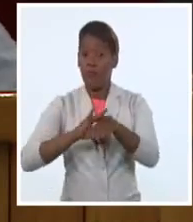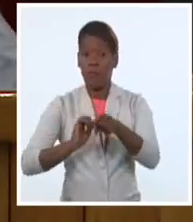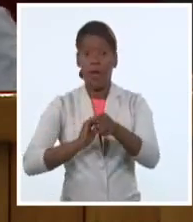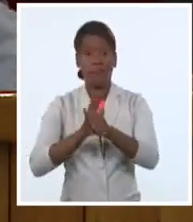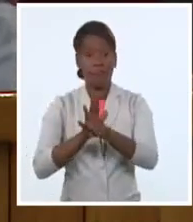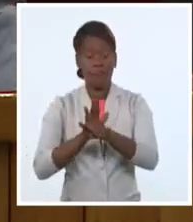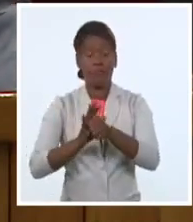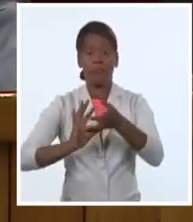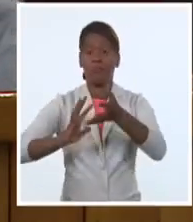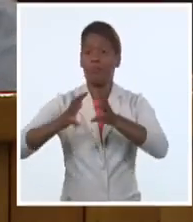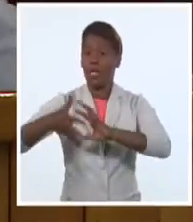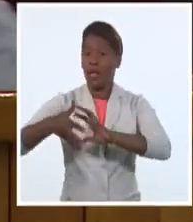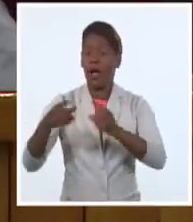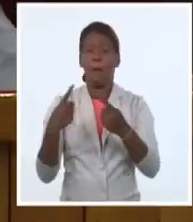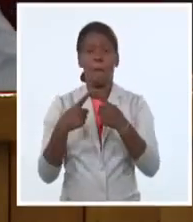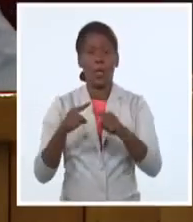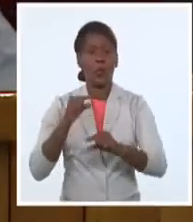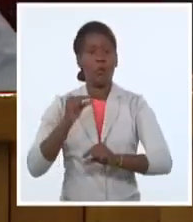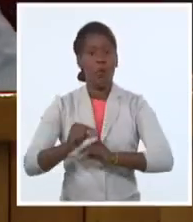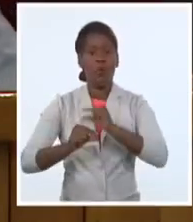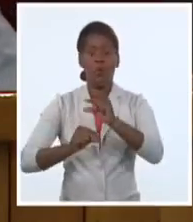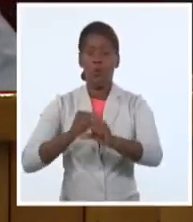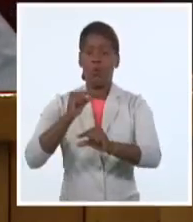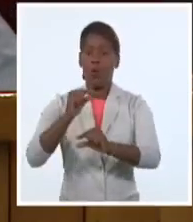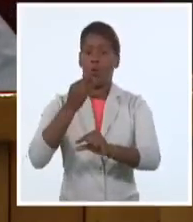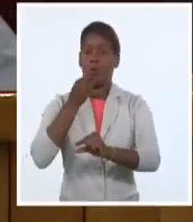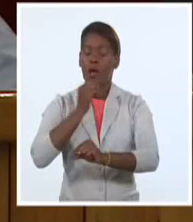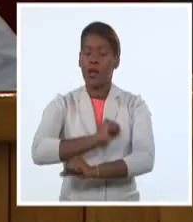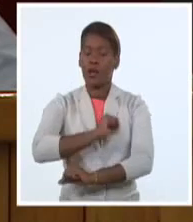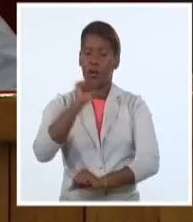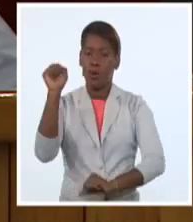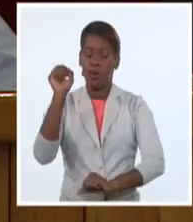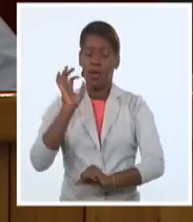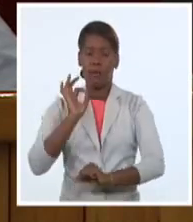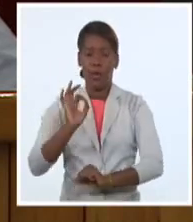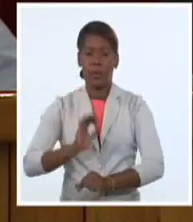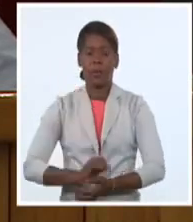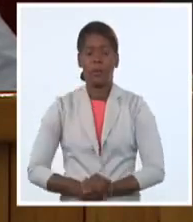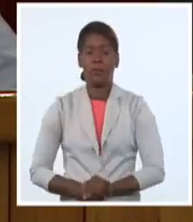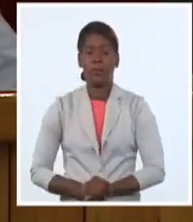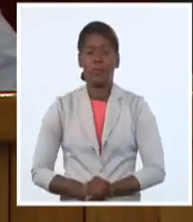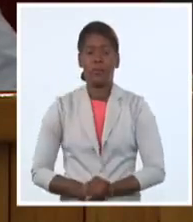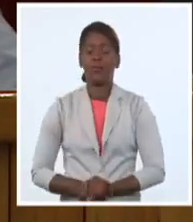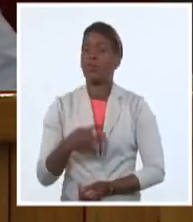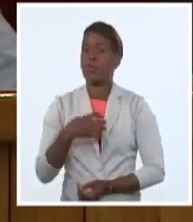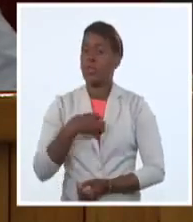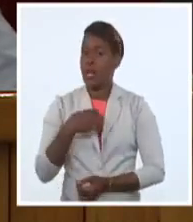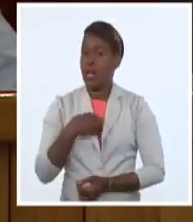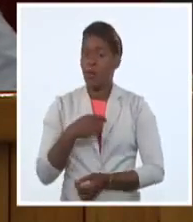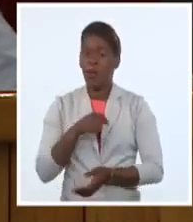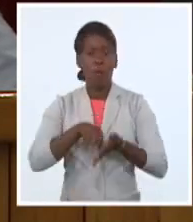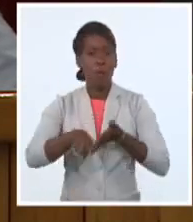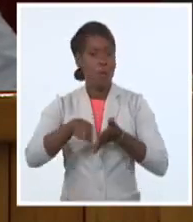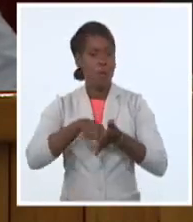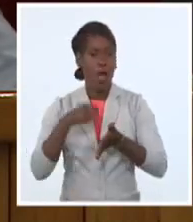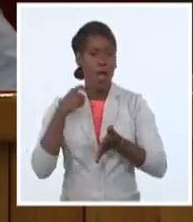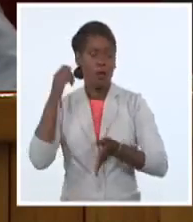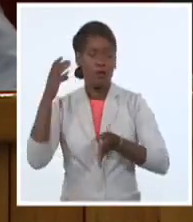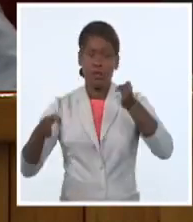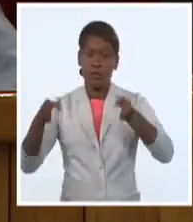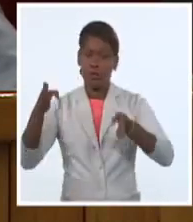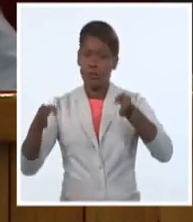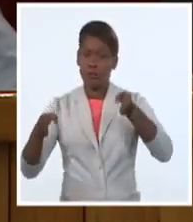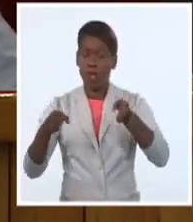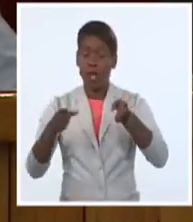estrategia que ajustó las proyecciones del país a los nuevos escenarios sin renunciar al programa de desarrollo hasta el 2030.